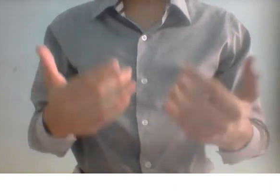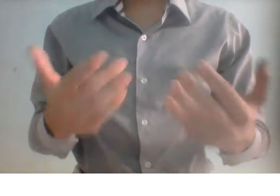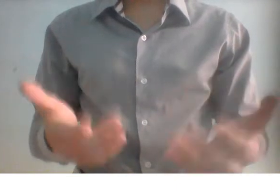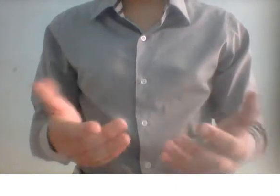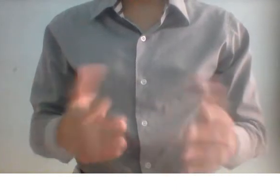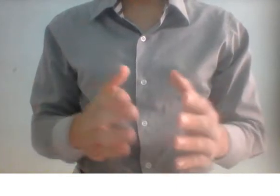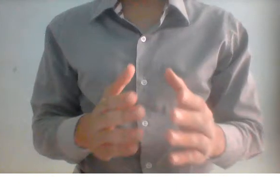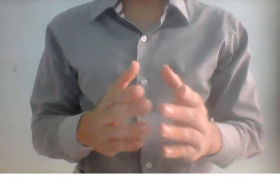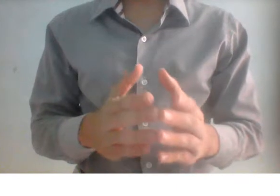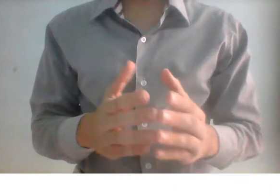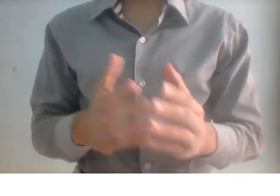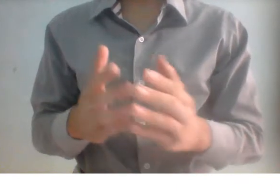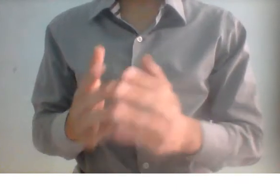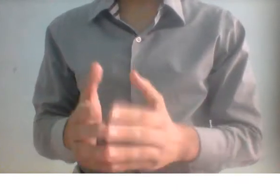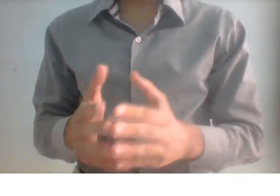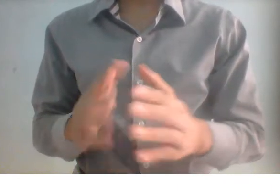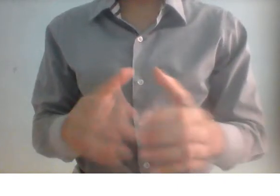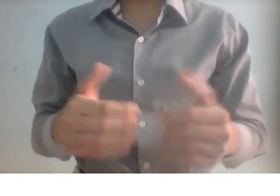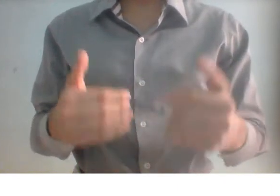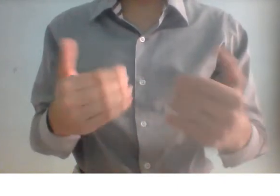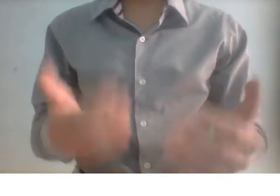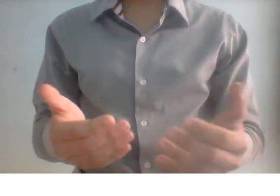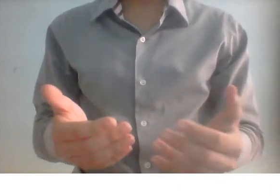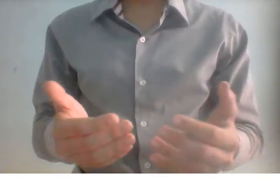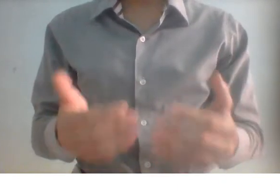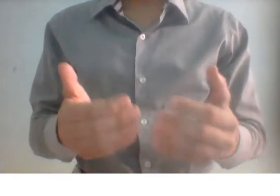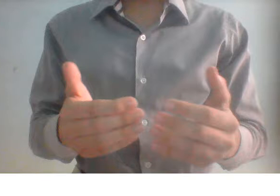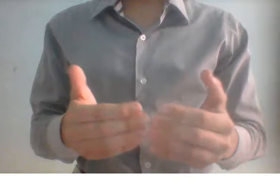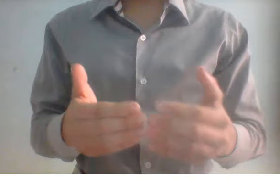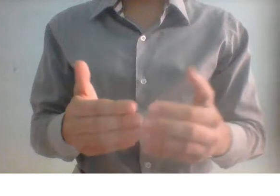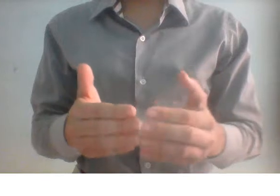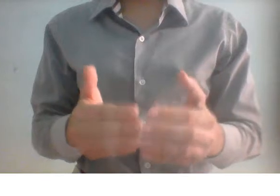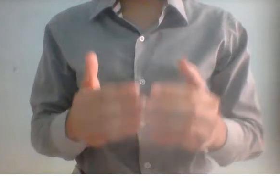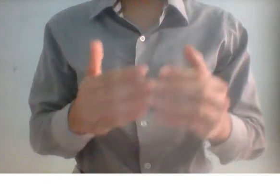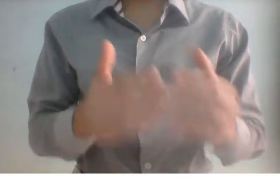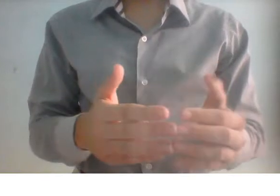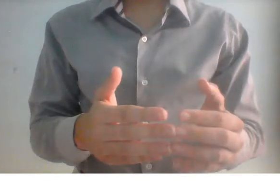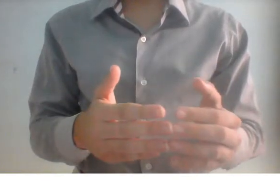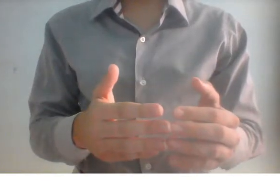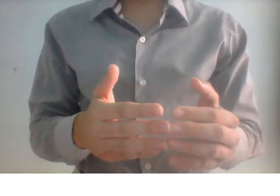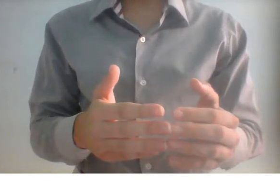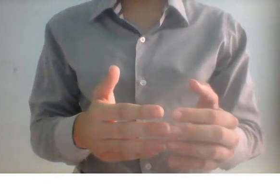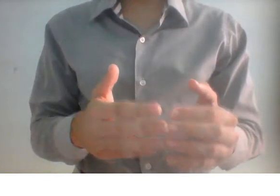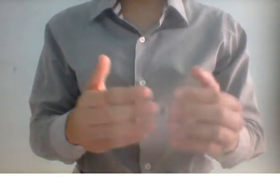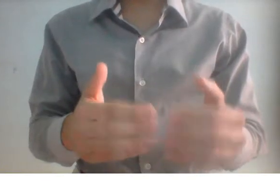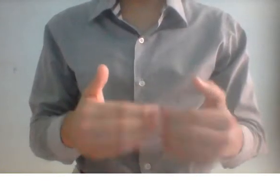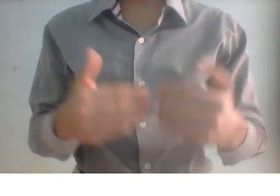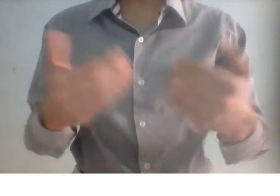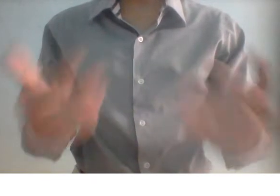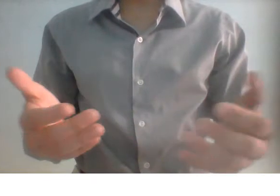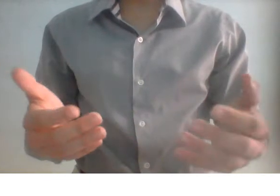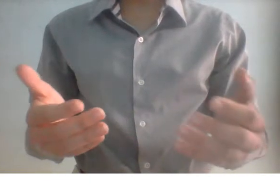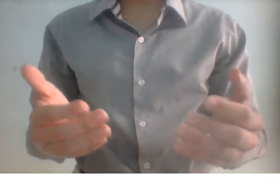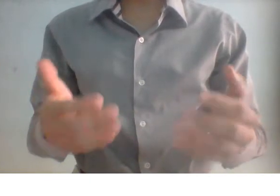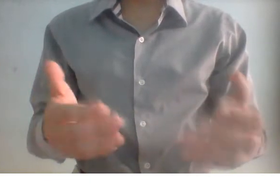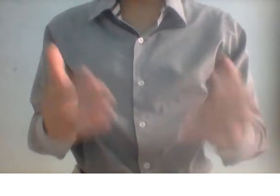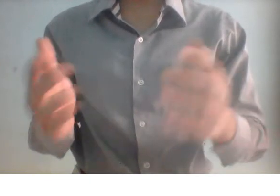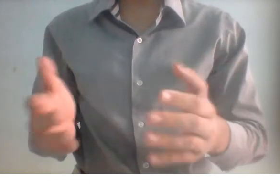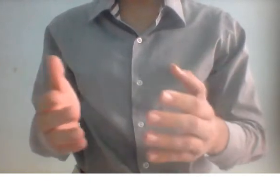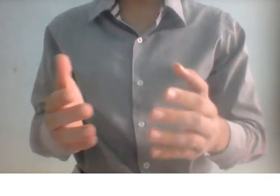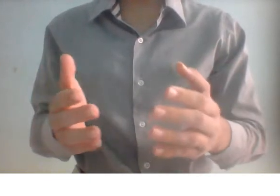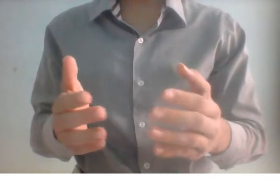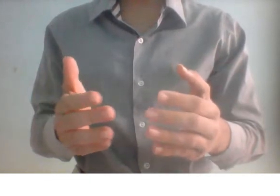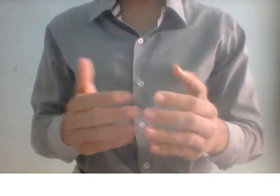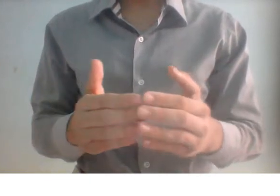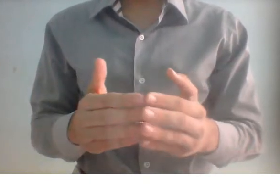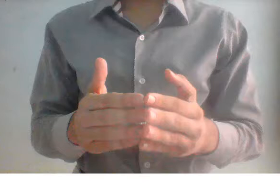el simple hecho de estarle suministrando etano a un precio de pérdida, porque los valores que se establecieron en esos contratos no son a los valores de mercado que se tienen